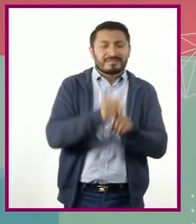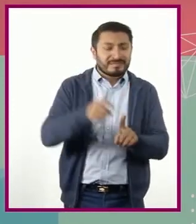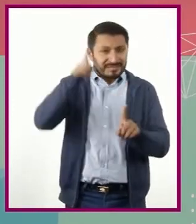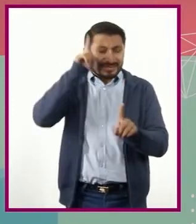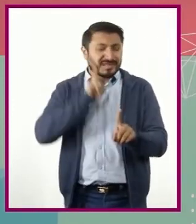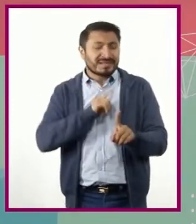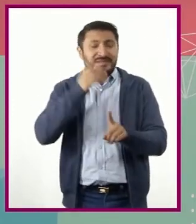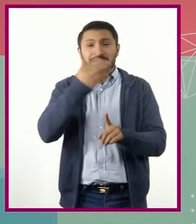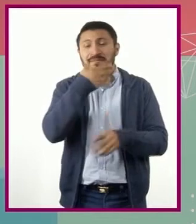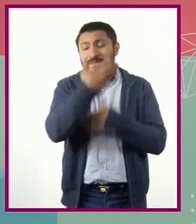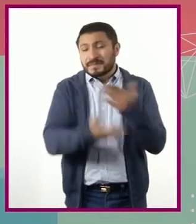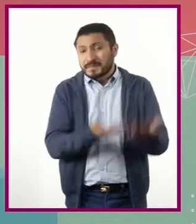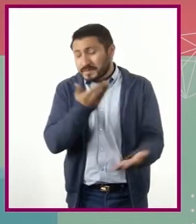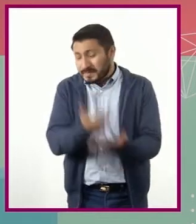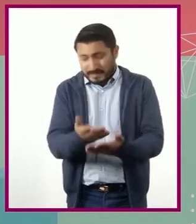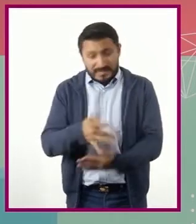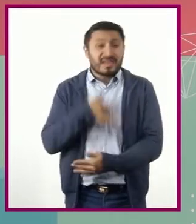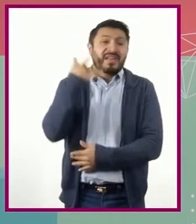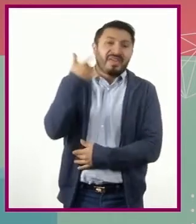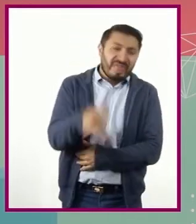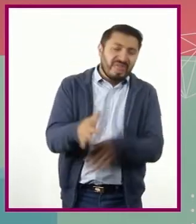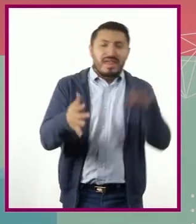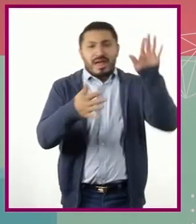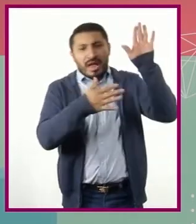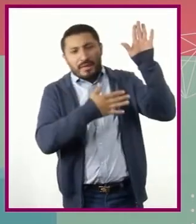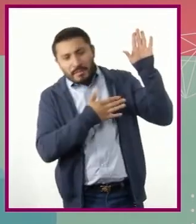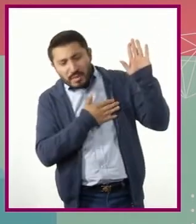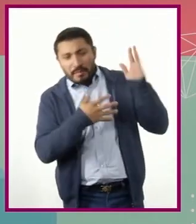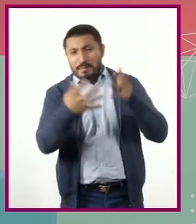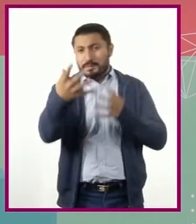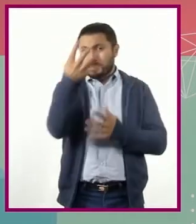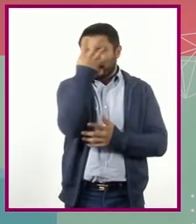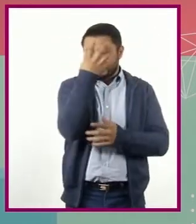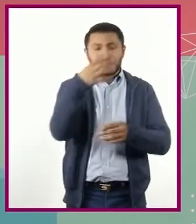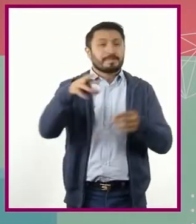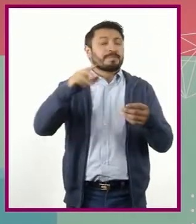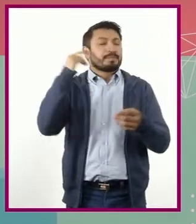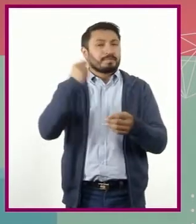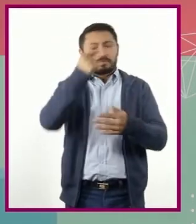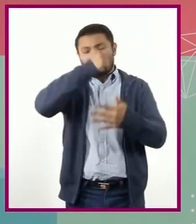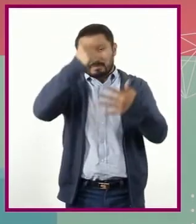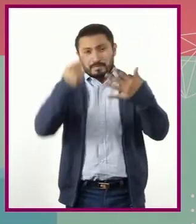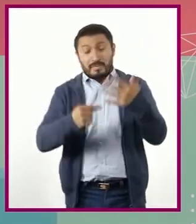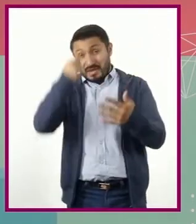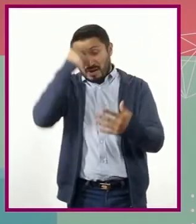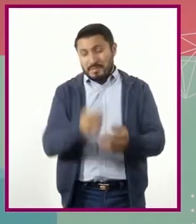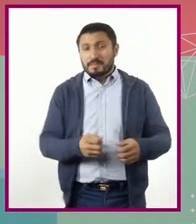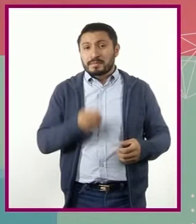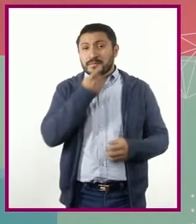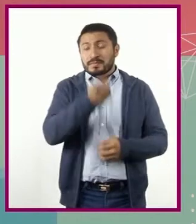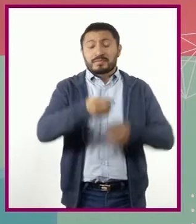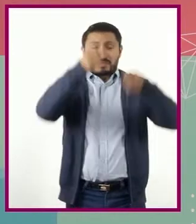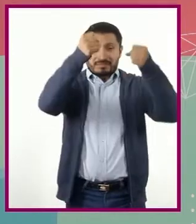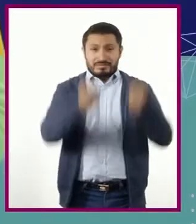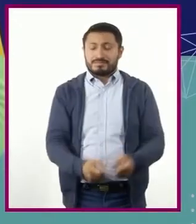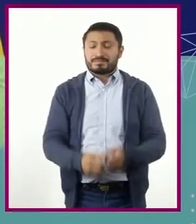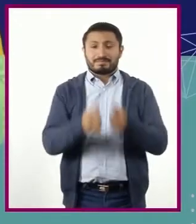dama? Con sinceridad, promesas serias y recursos suficientes para garantizarle